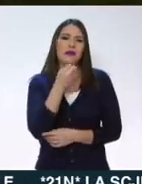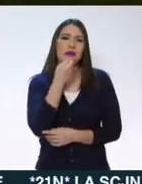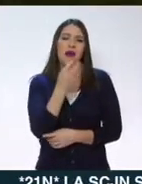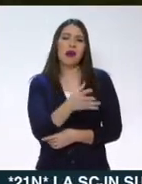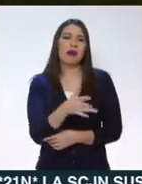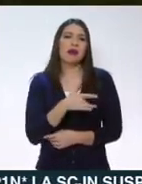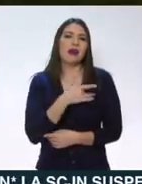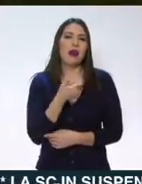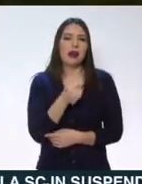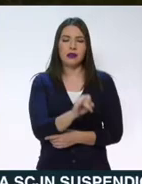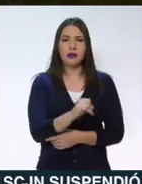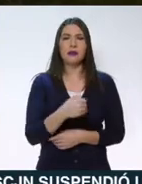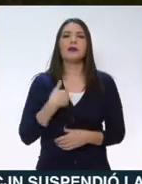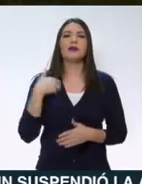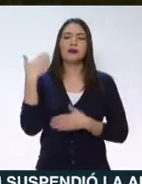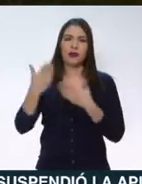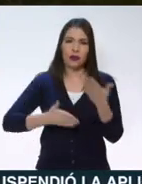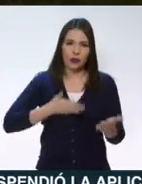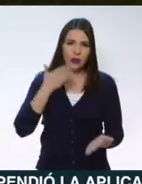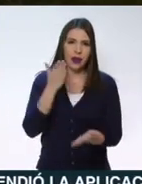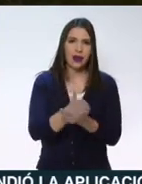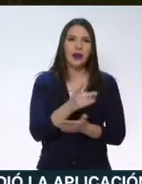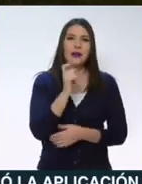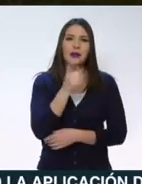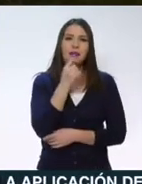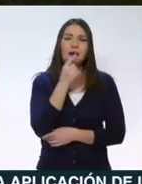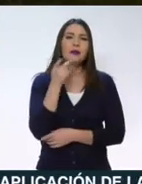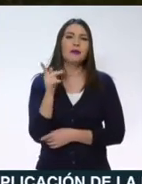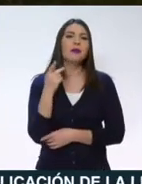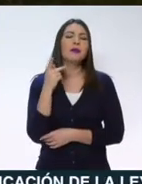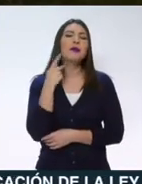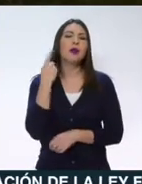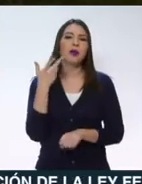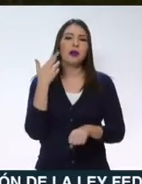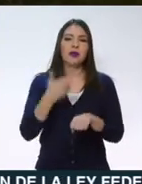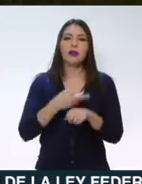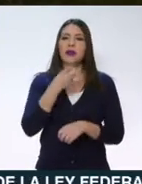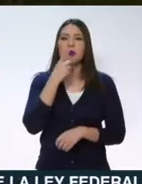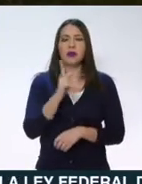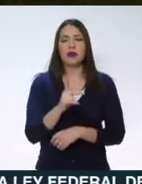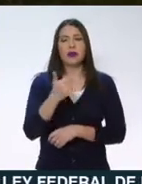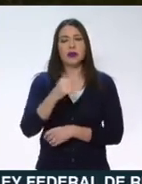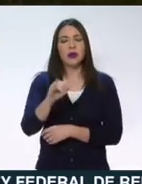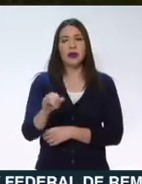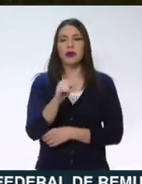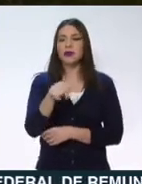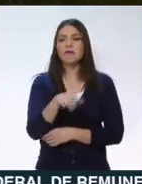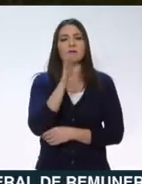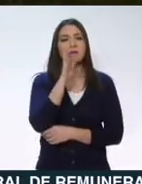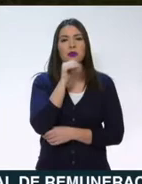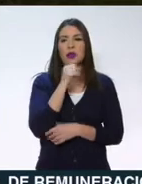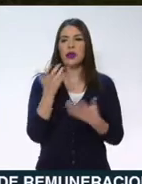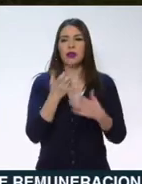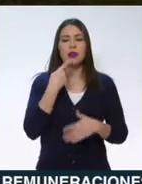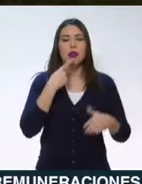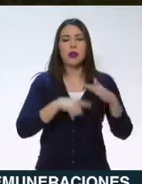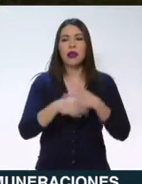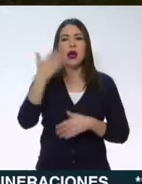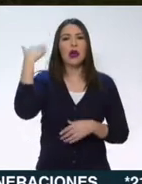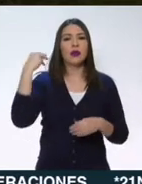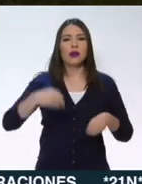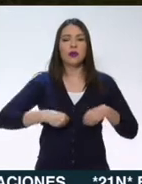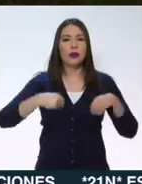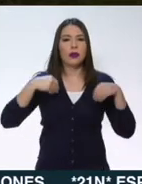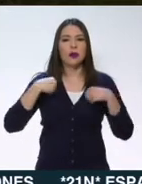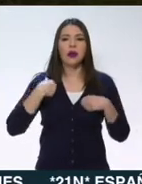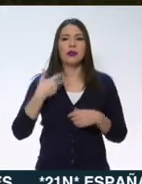Procuraduría y me dijeron que no podía proceder la demanda porque yo no vivía aquí antes. Tengo 5 meses